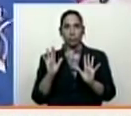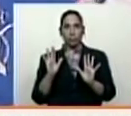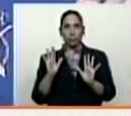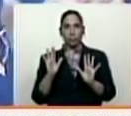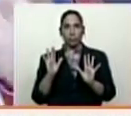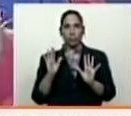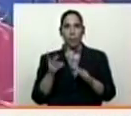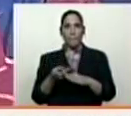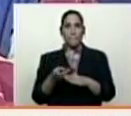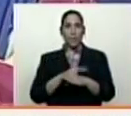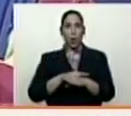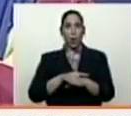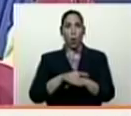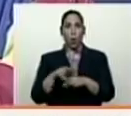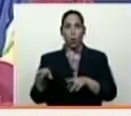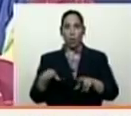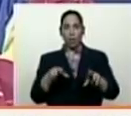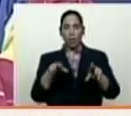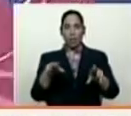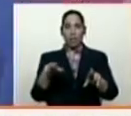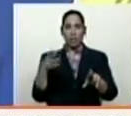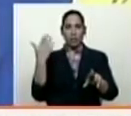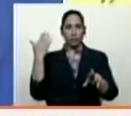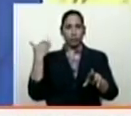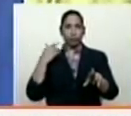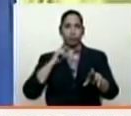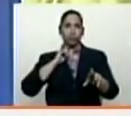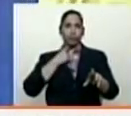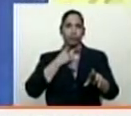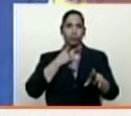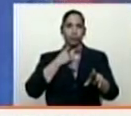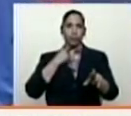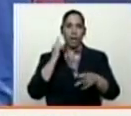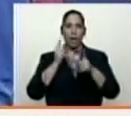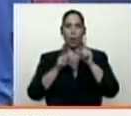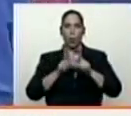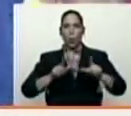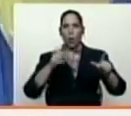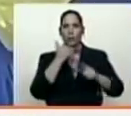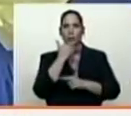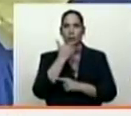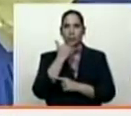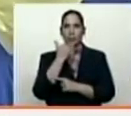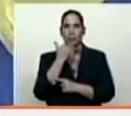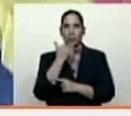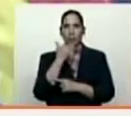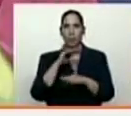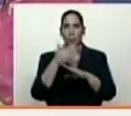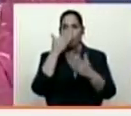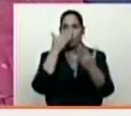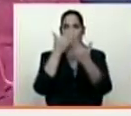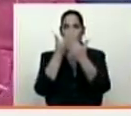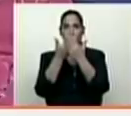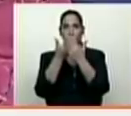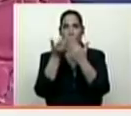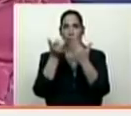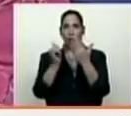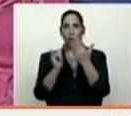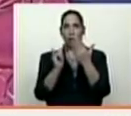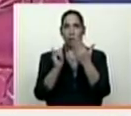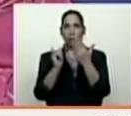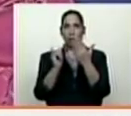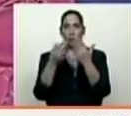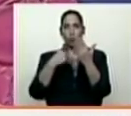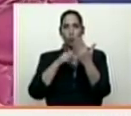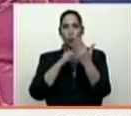probablemente peor estaba en ese momento, por algún lugar aquí cercano, porque al frente tenemos a nuestro